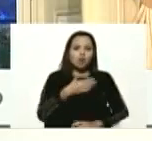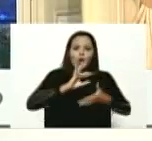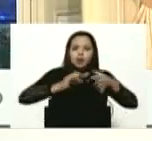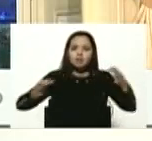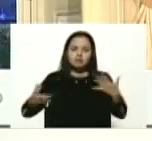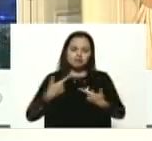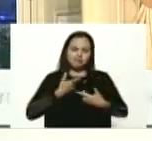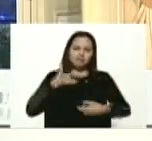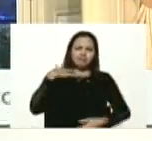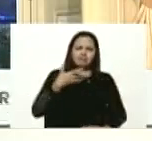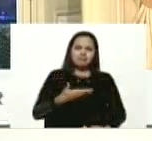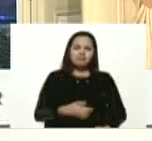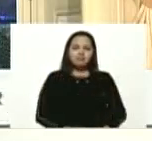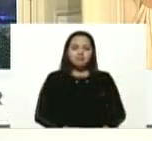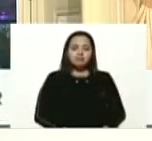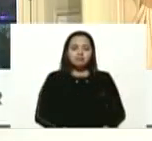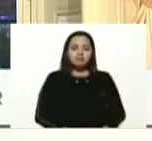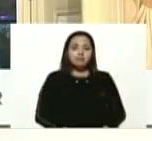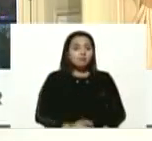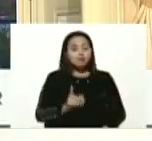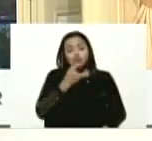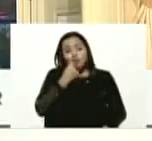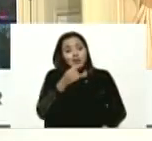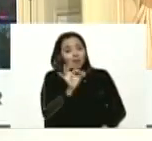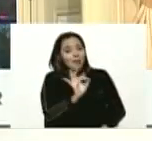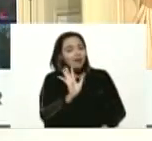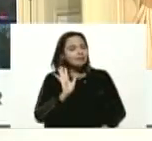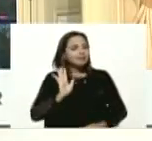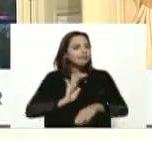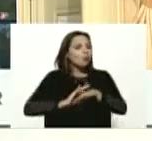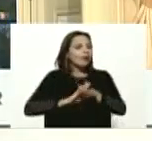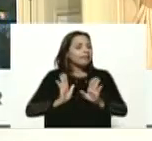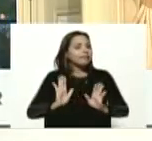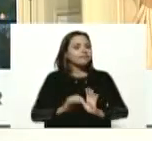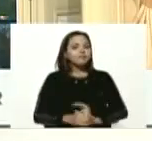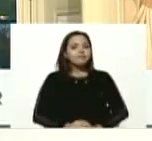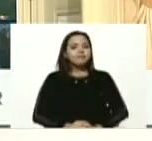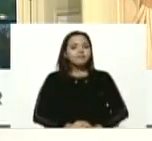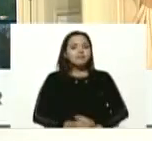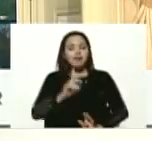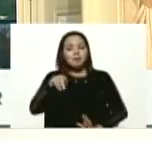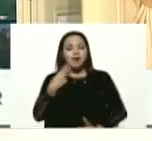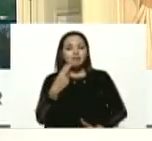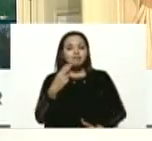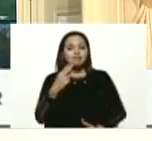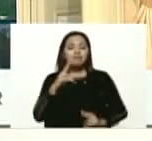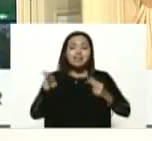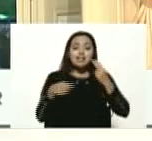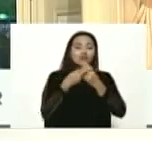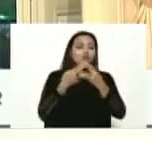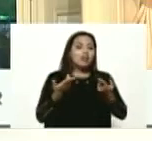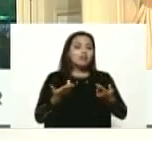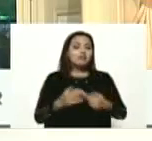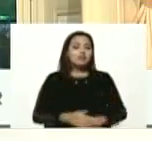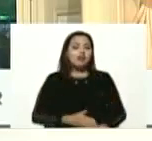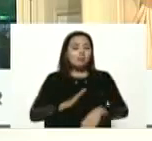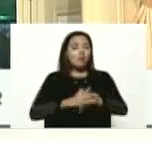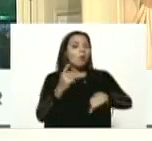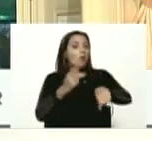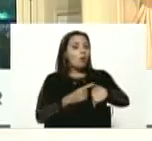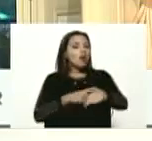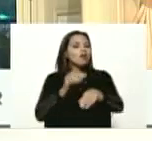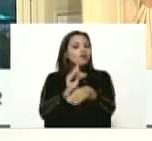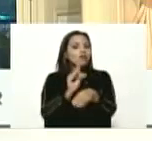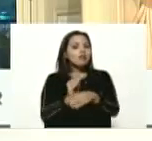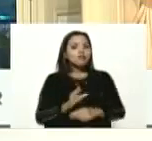chicos. No digo más, porque si digo más, me censuran porque es horario